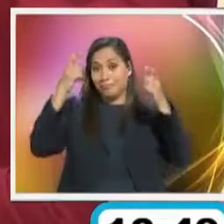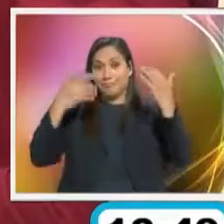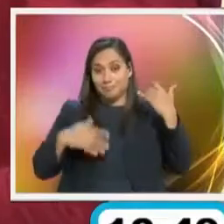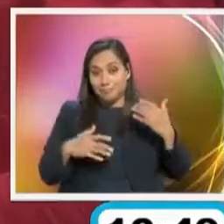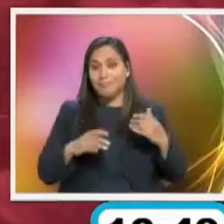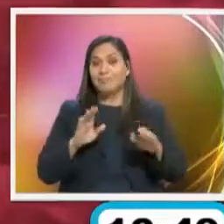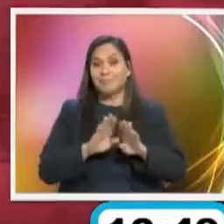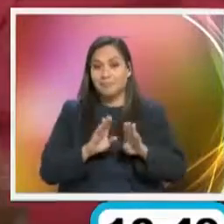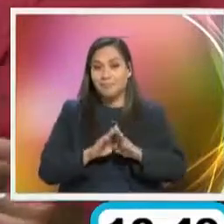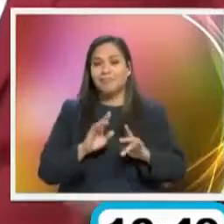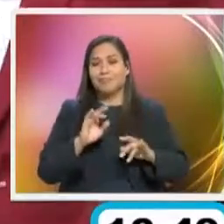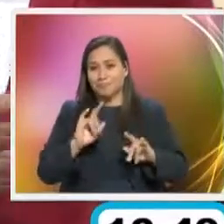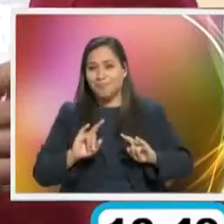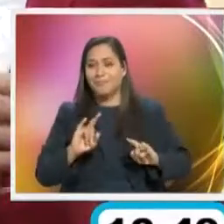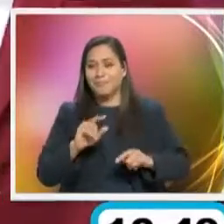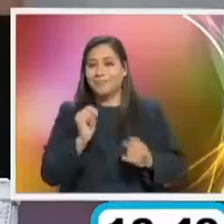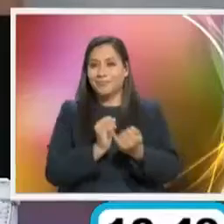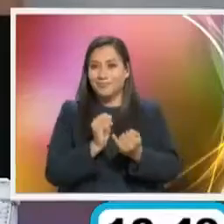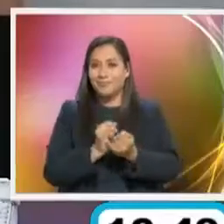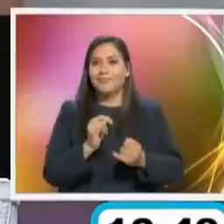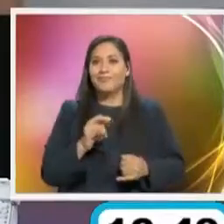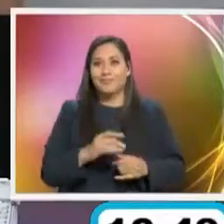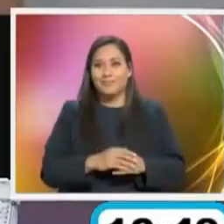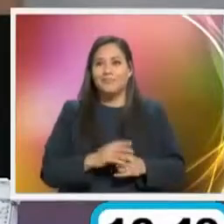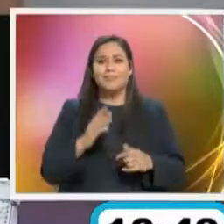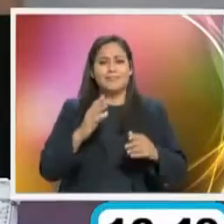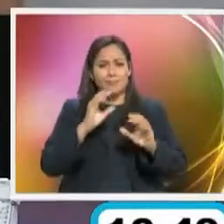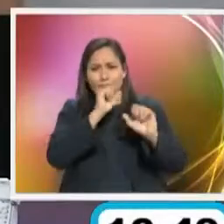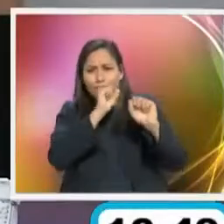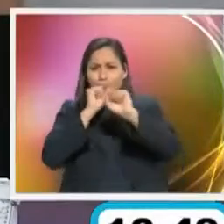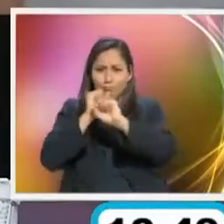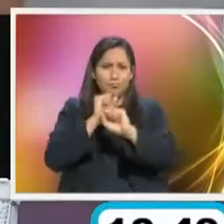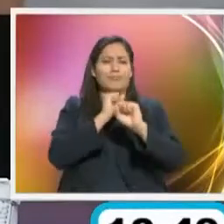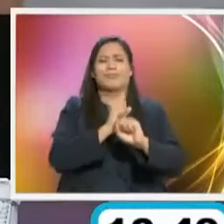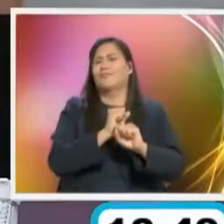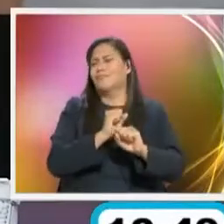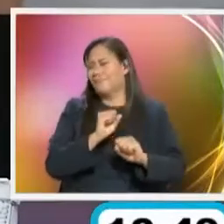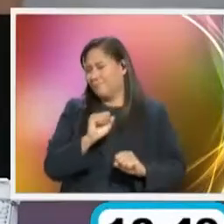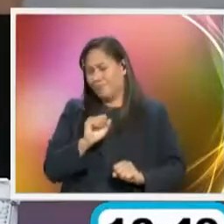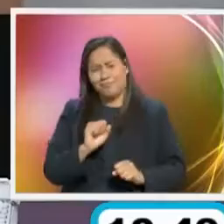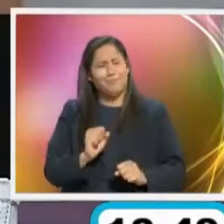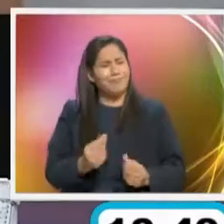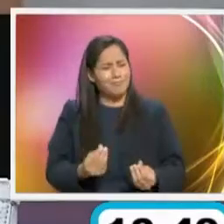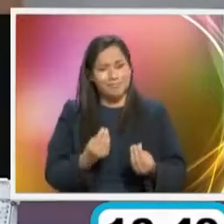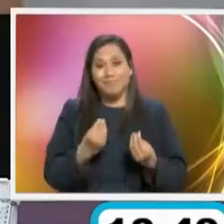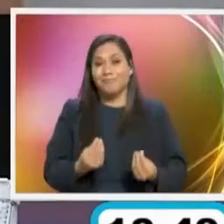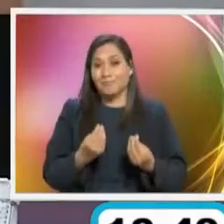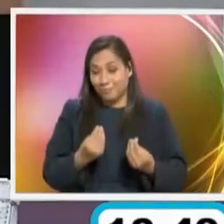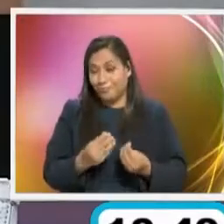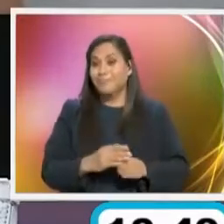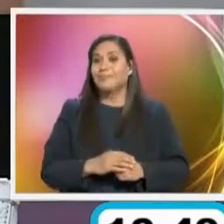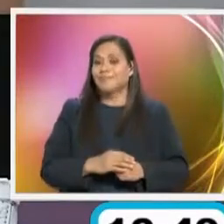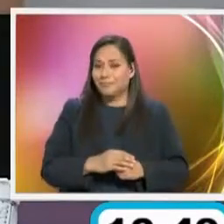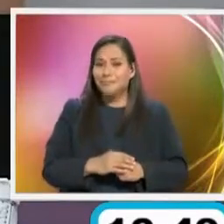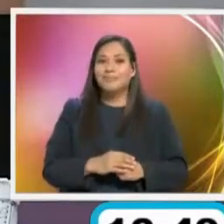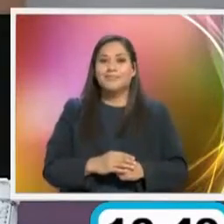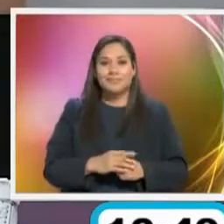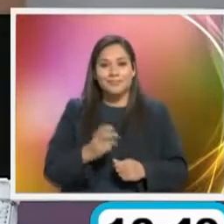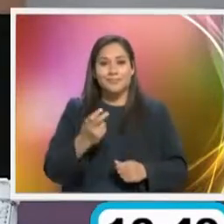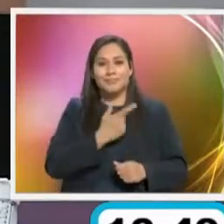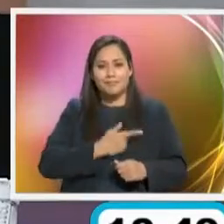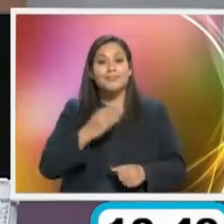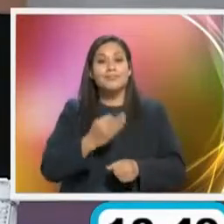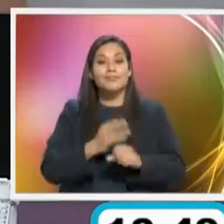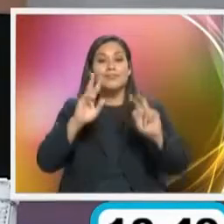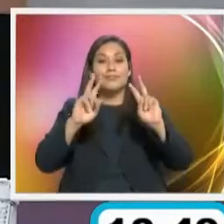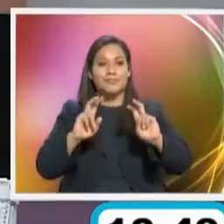cumbia. Cumbia. Qué bueno. Oigan, y ahora nos... Esa banda, sí, muy. Muy bien. Eso, es movidas, eso me gusta. ¿Qué nos